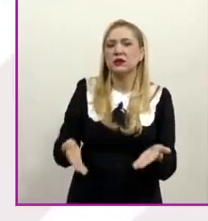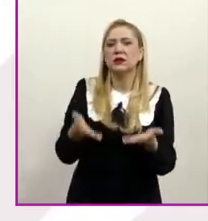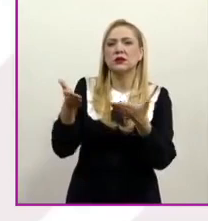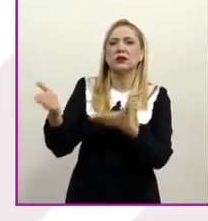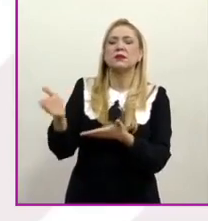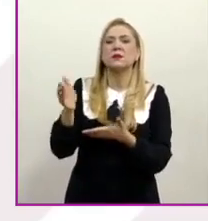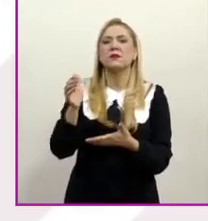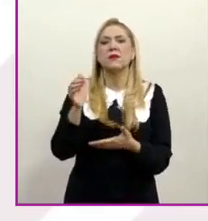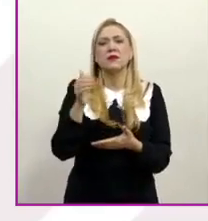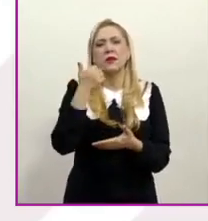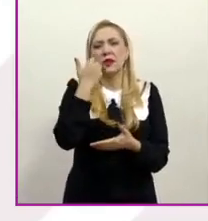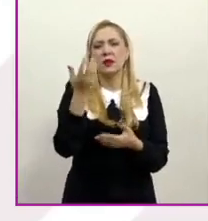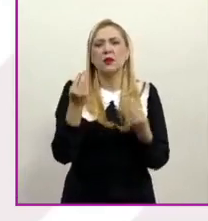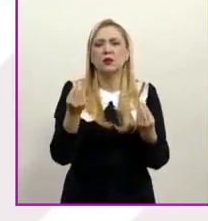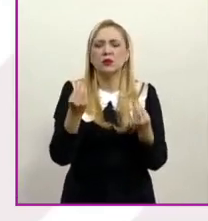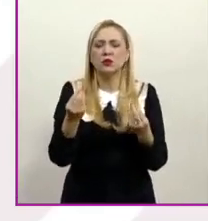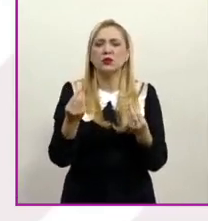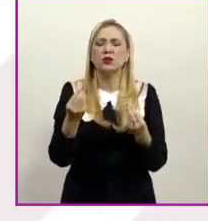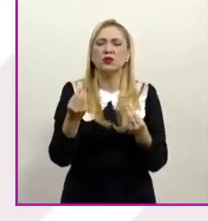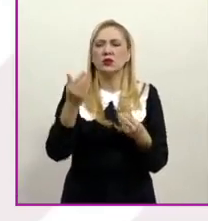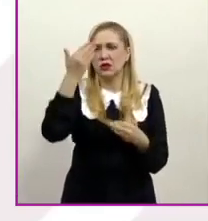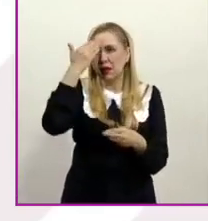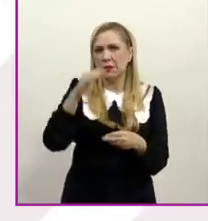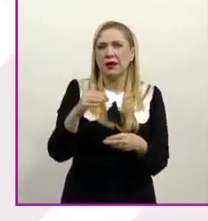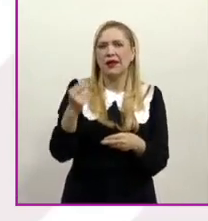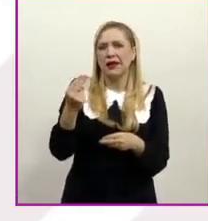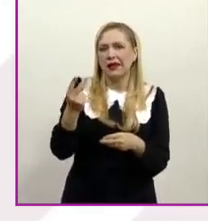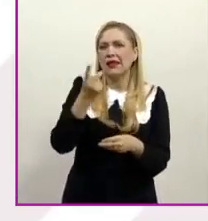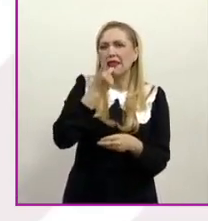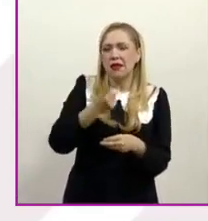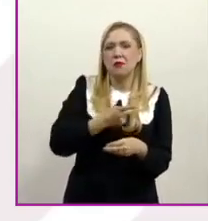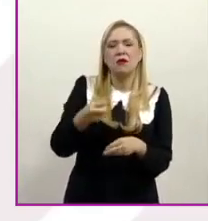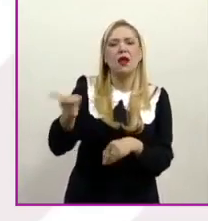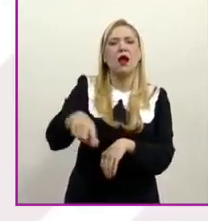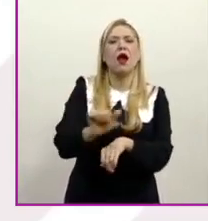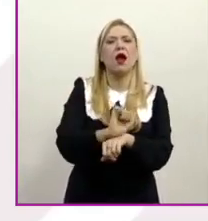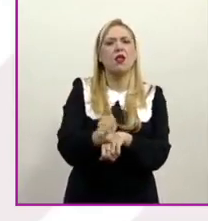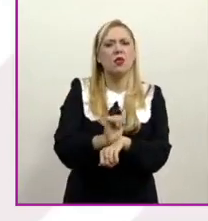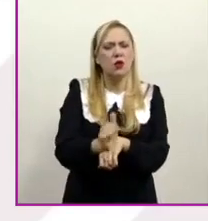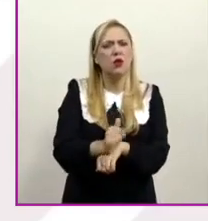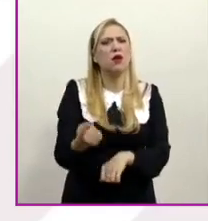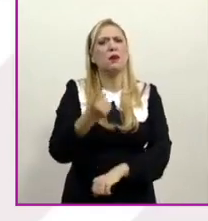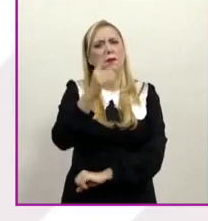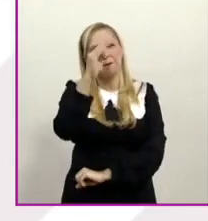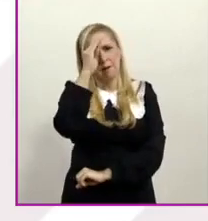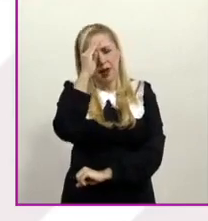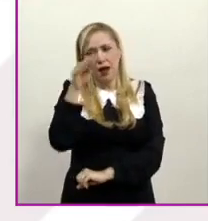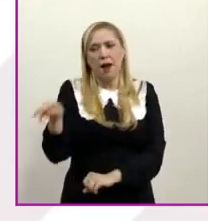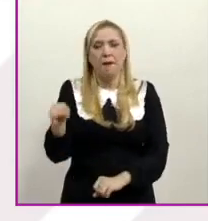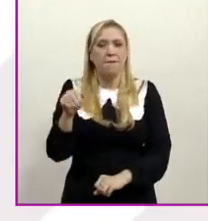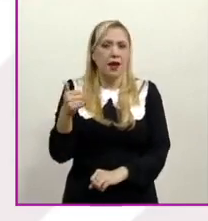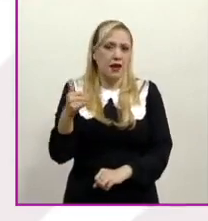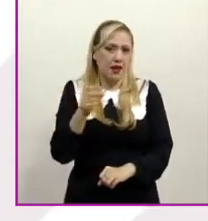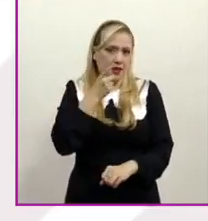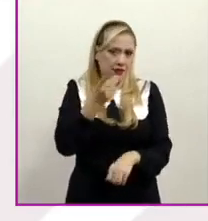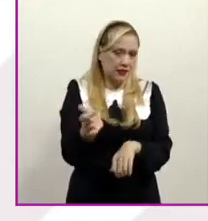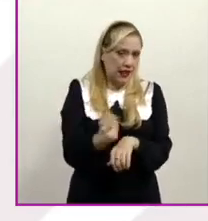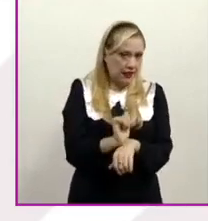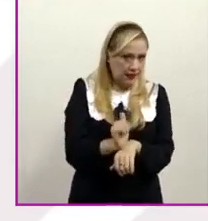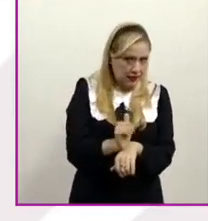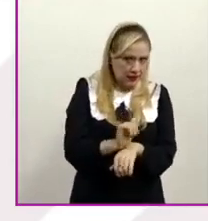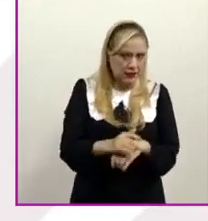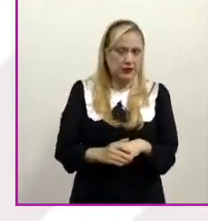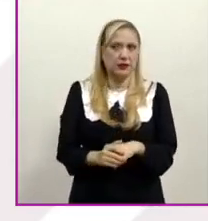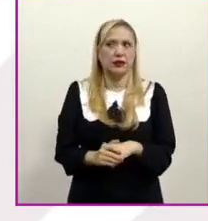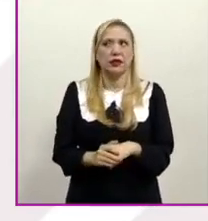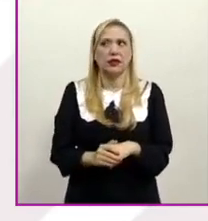Alberto, pero me interesa mucho la posición de los actores, ¿no? Porque ahorita Maya nos hablaba sobre las actrices